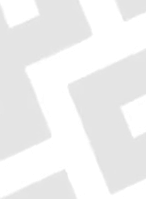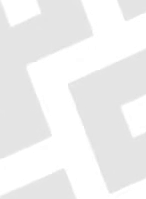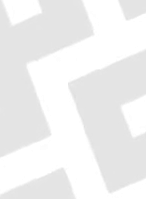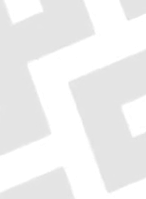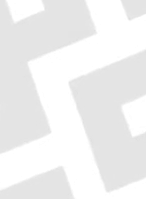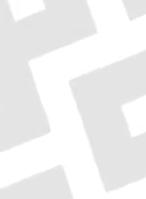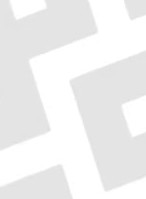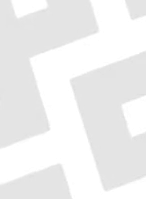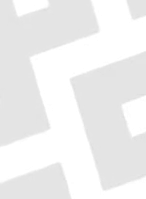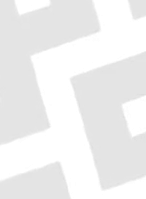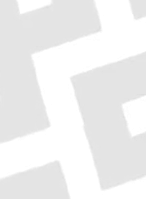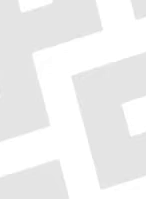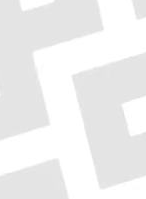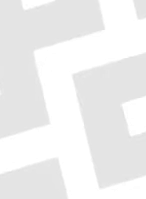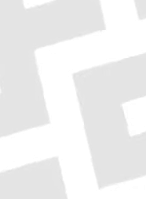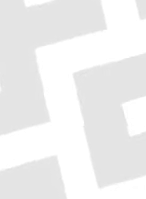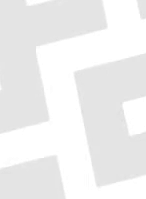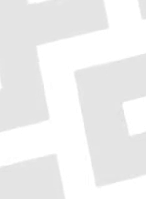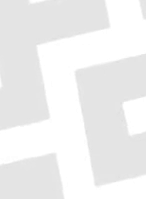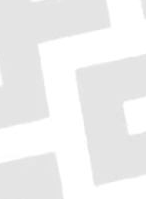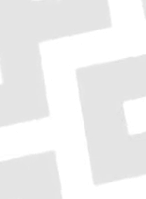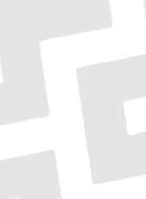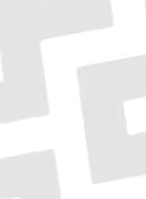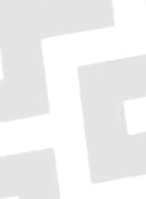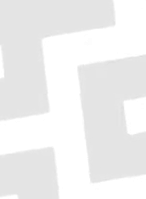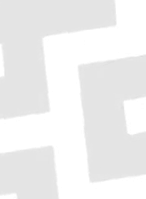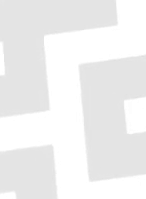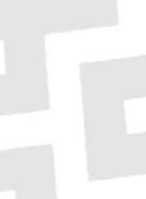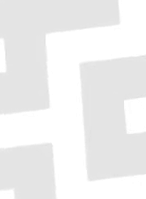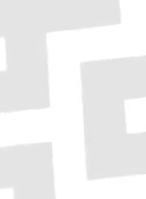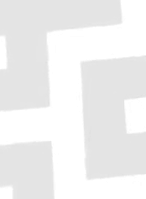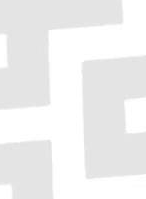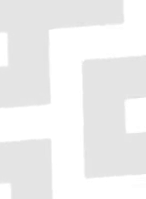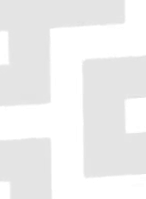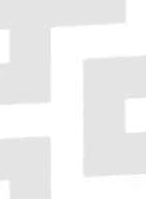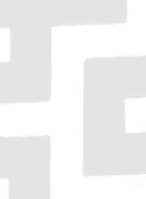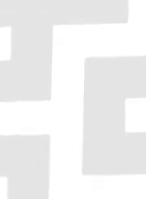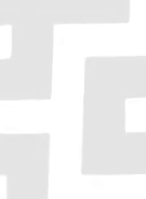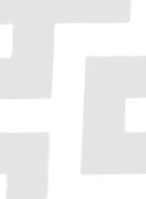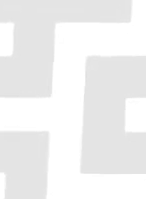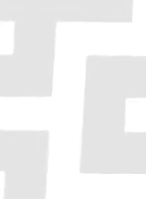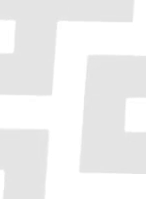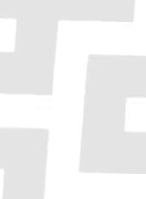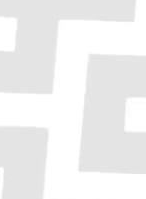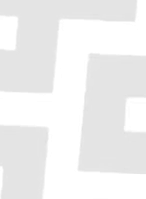estrategia estatal contra el coronavirus actualización en veracruz